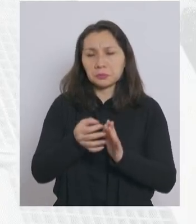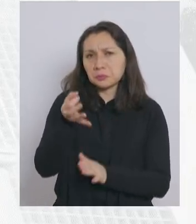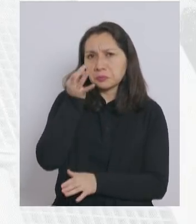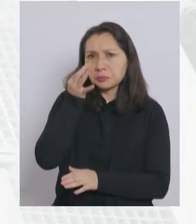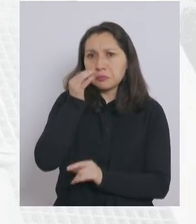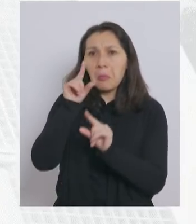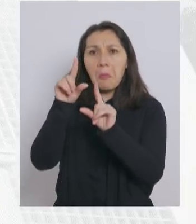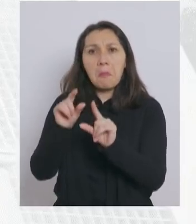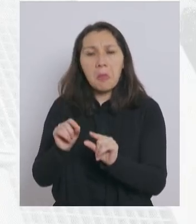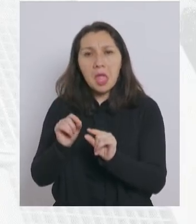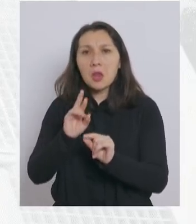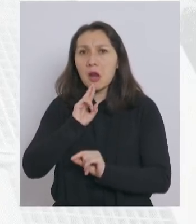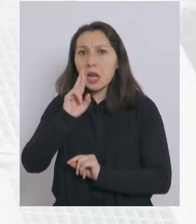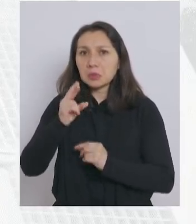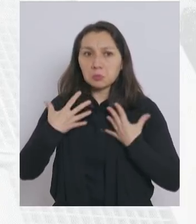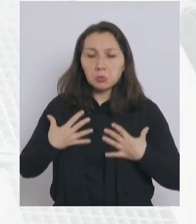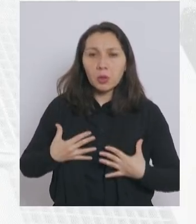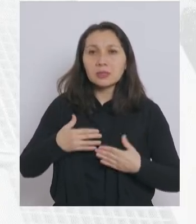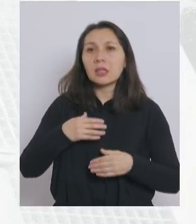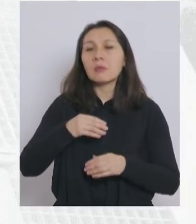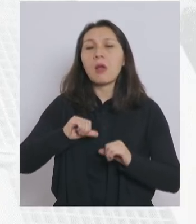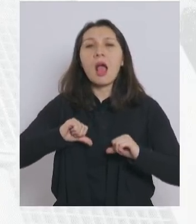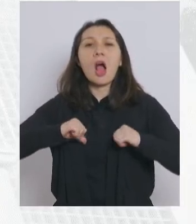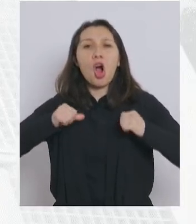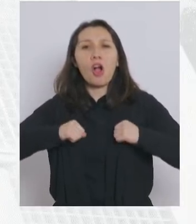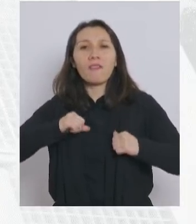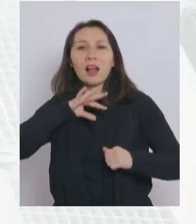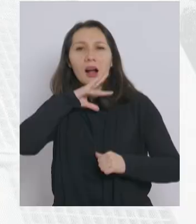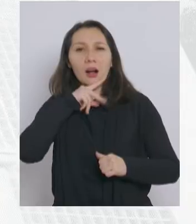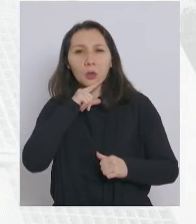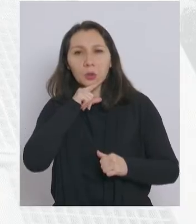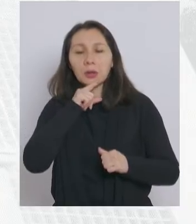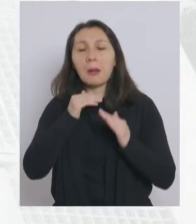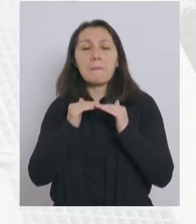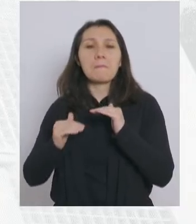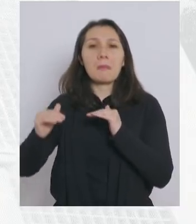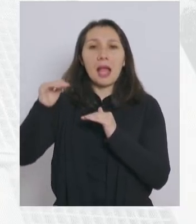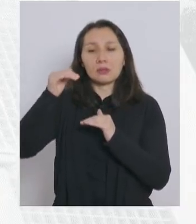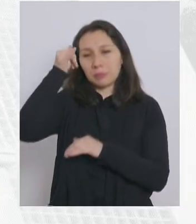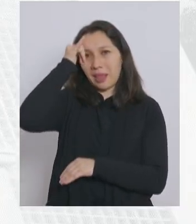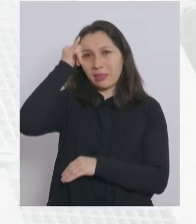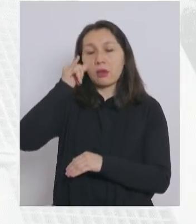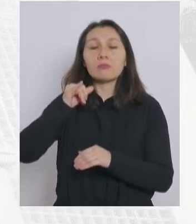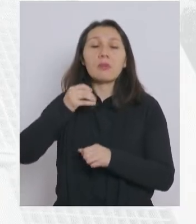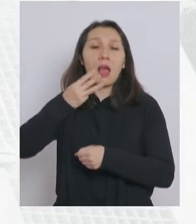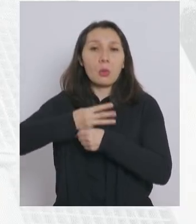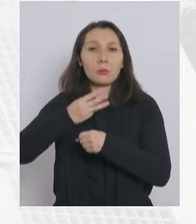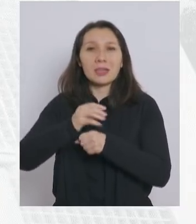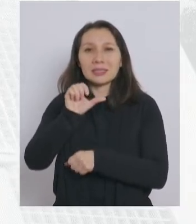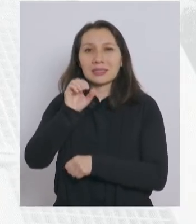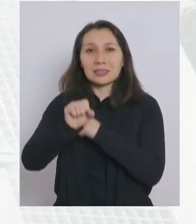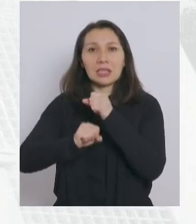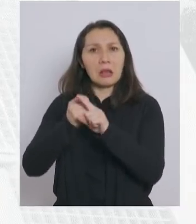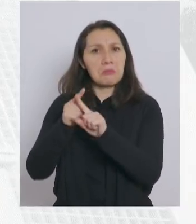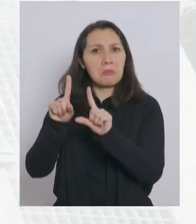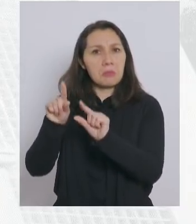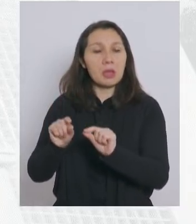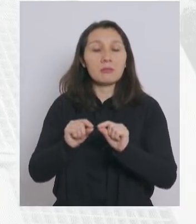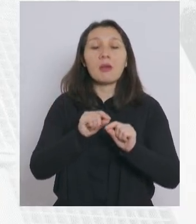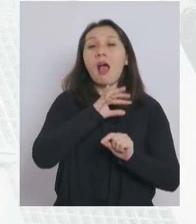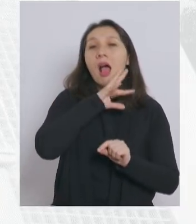una menor rectogenicidad en adultos jóvenes, en adultos mayores, perdón, de 60 años de edad en comparación con